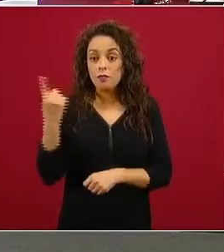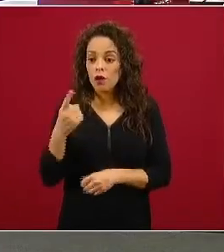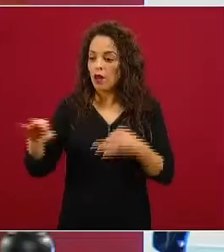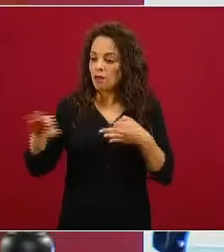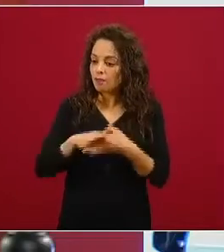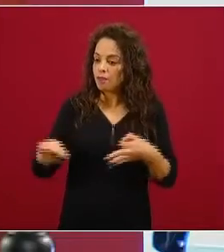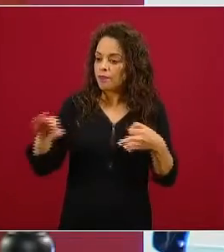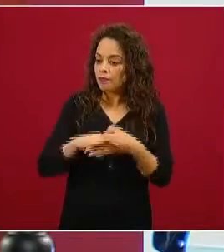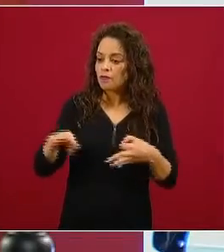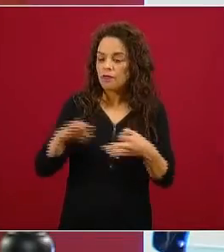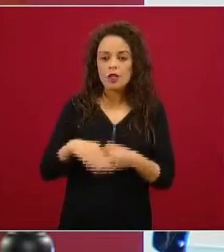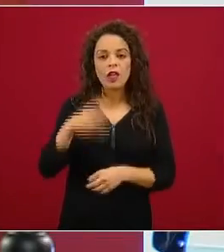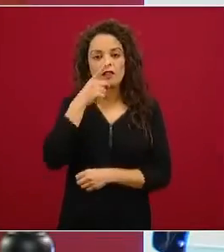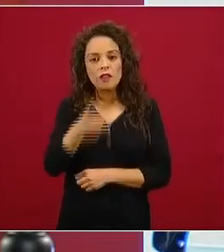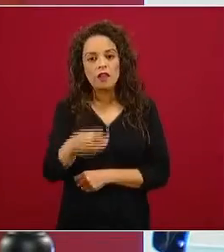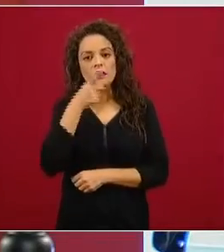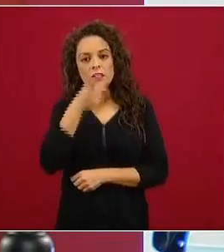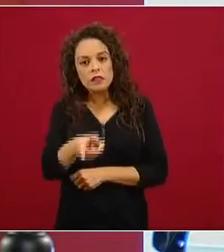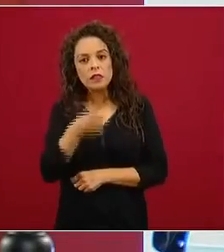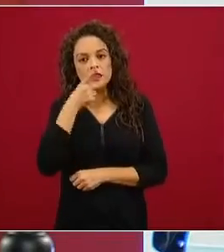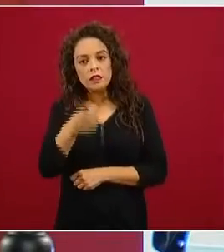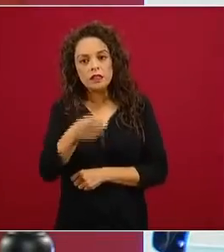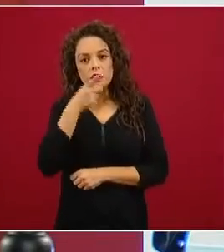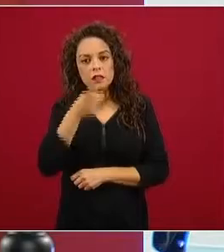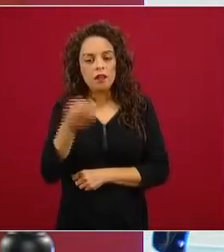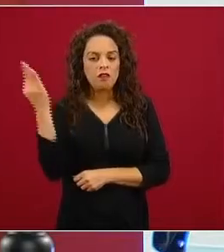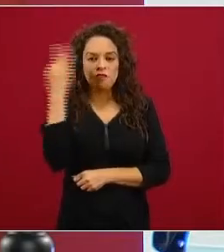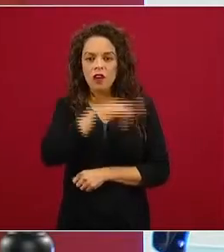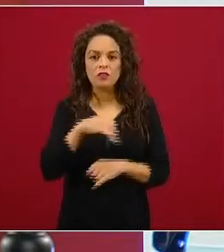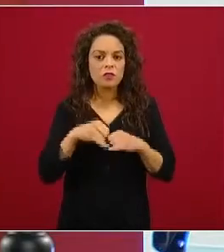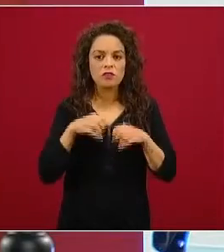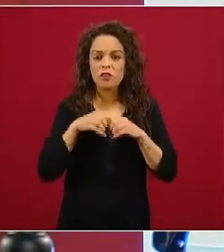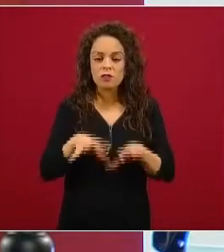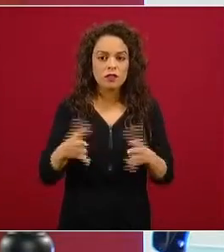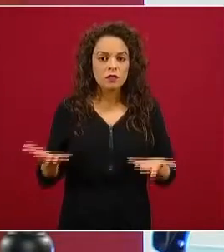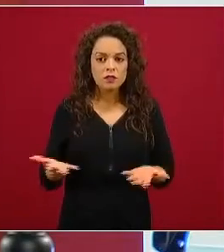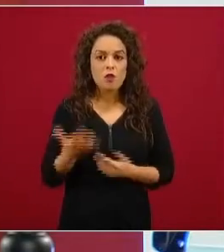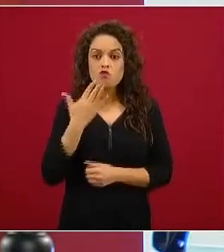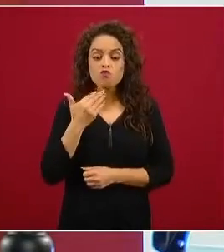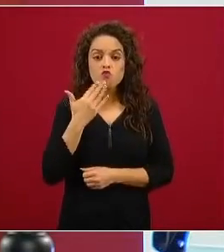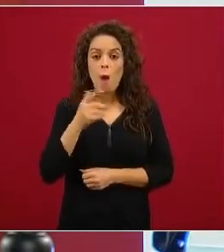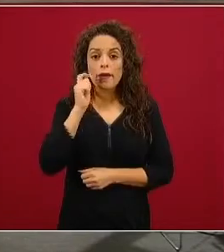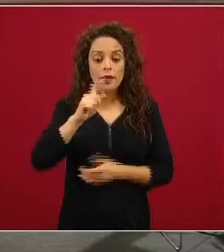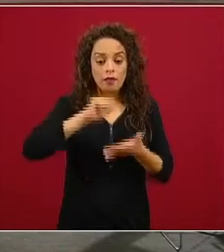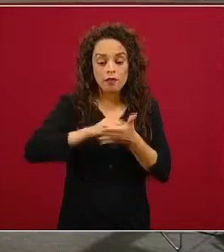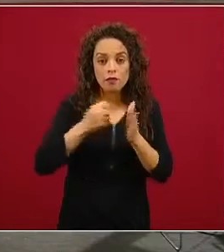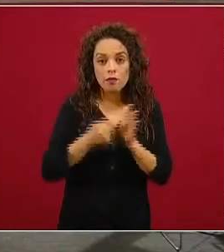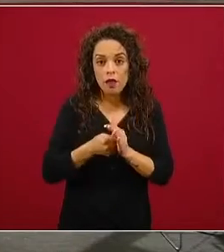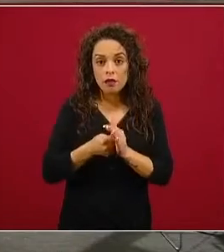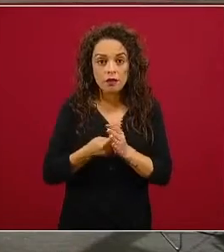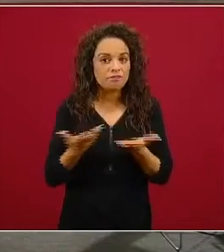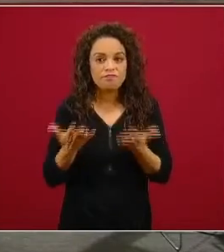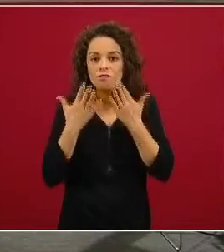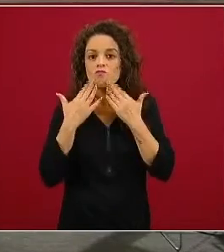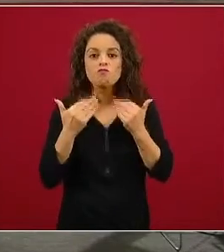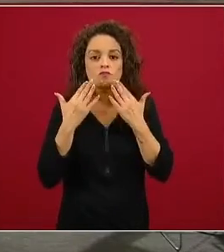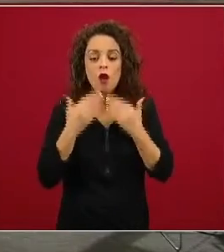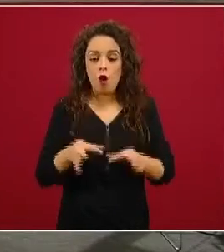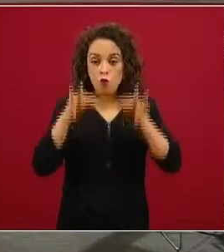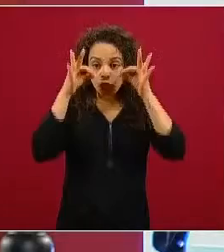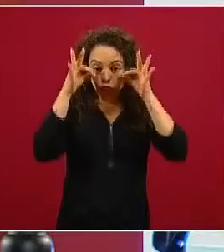desinformación, un elemento para sugerir que se están juntando cada vez más y más y más y